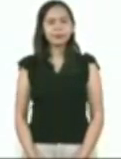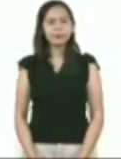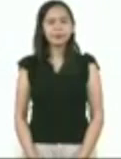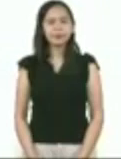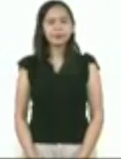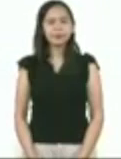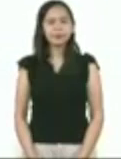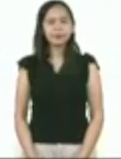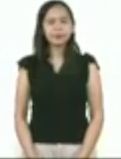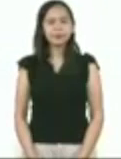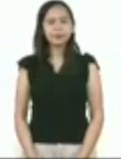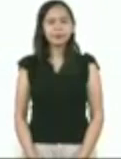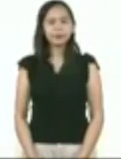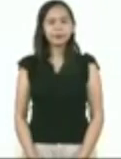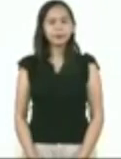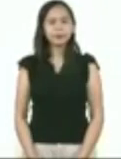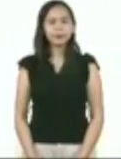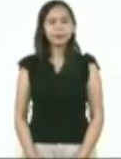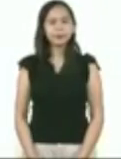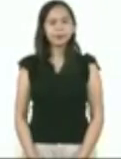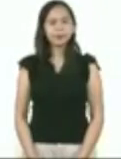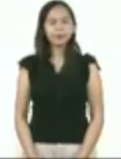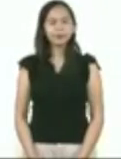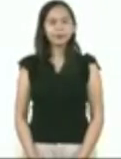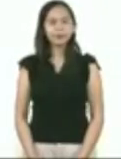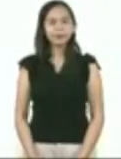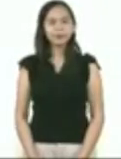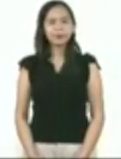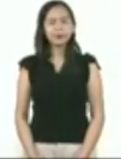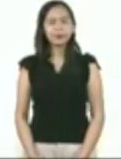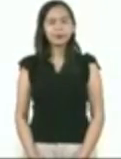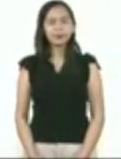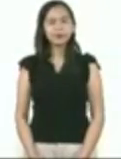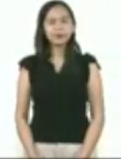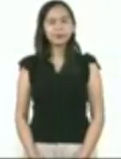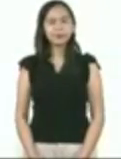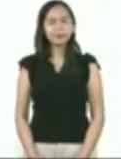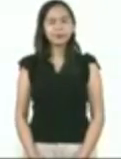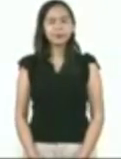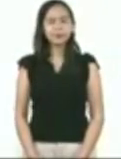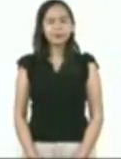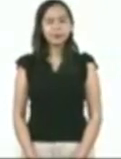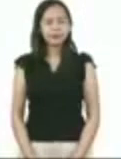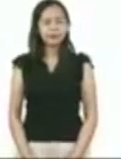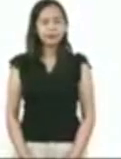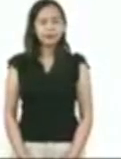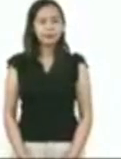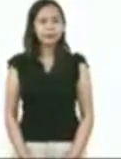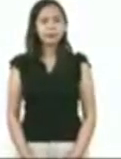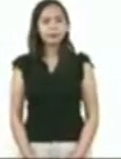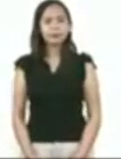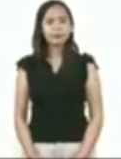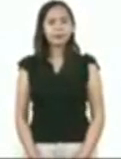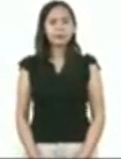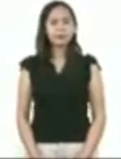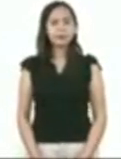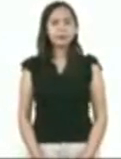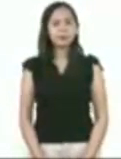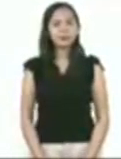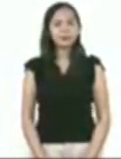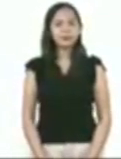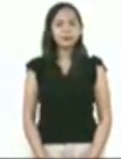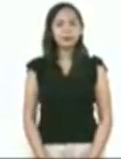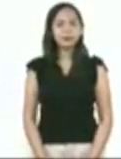la clase masiva de boxeo que se llevará a cabo el próximo 21 de mayo con lo cual se piensa romper un récord guinness Claudio